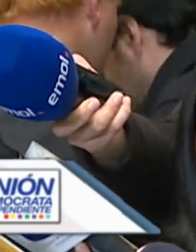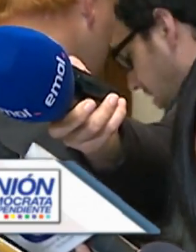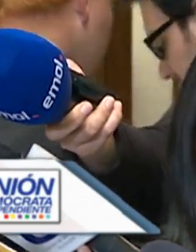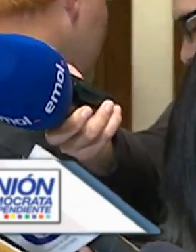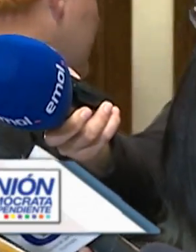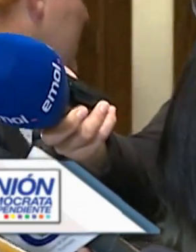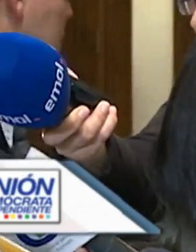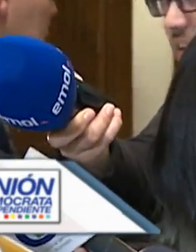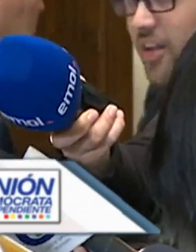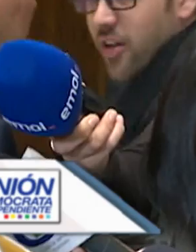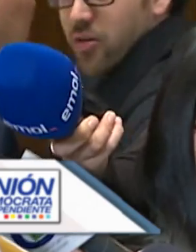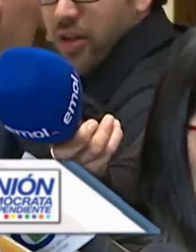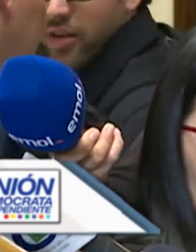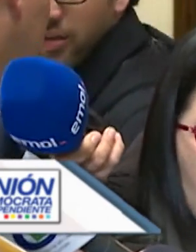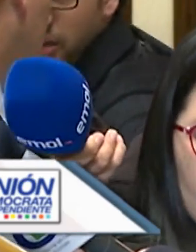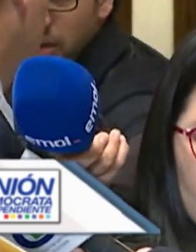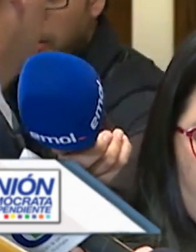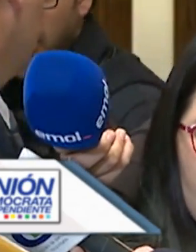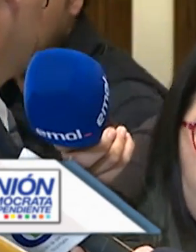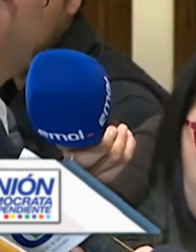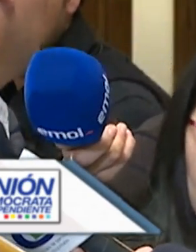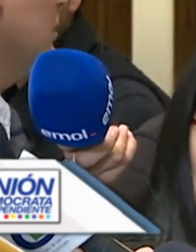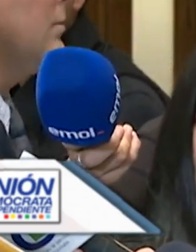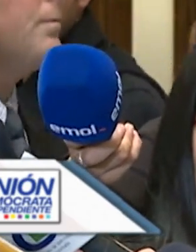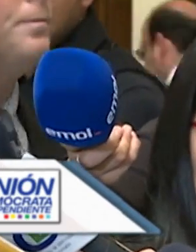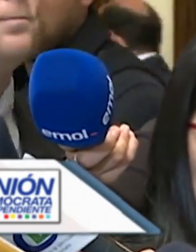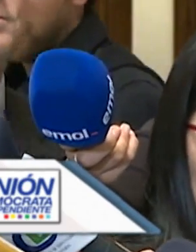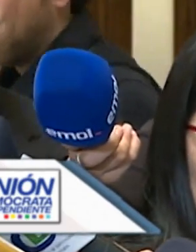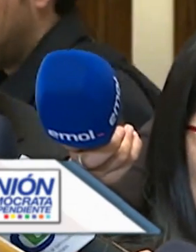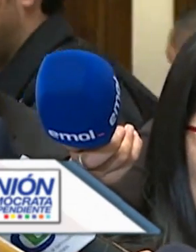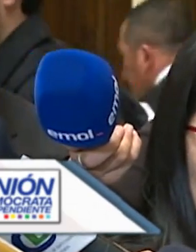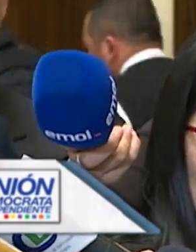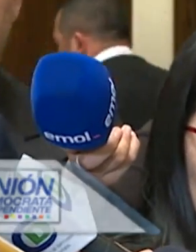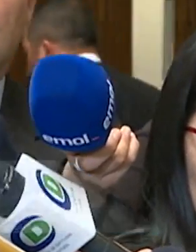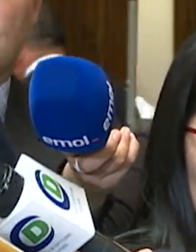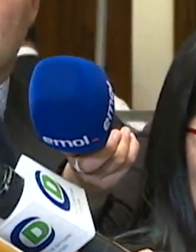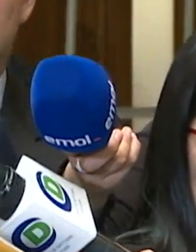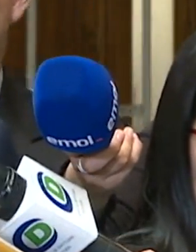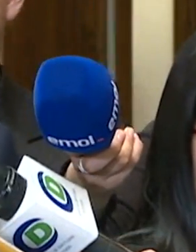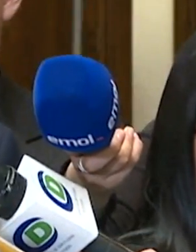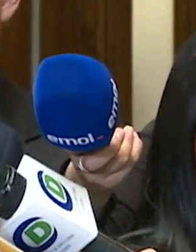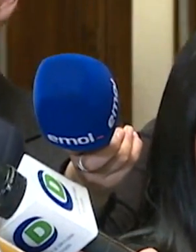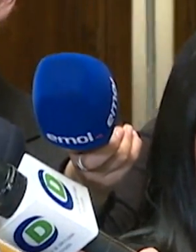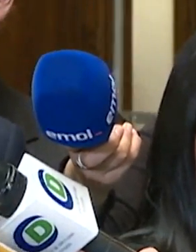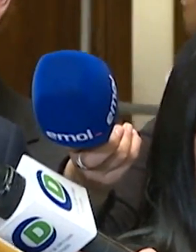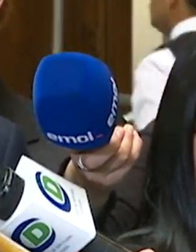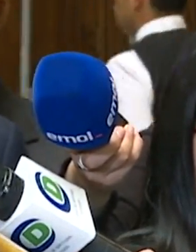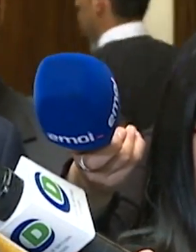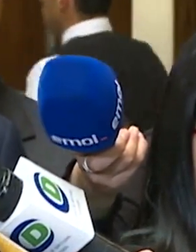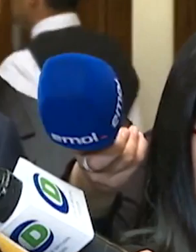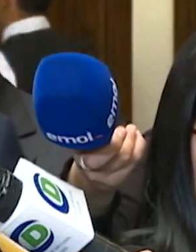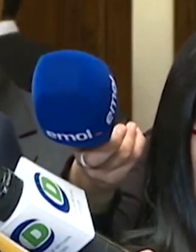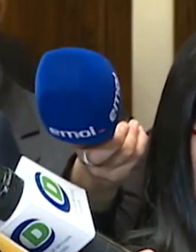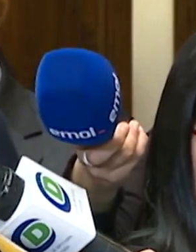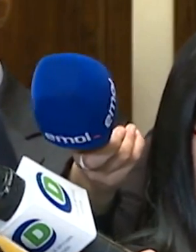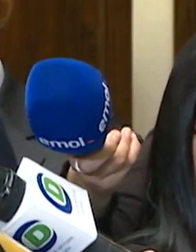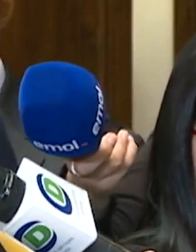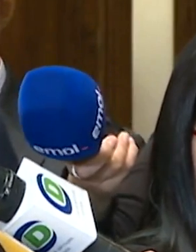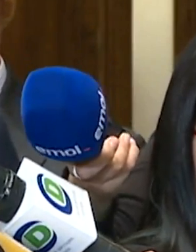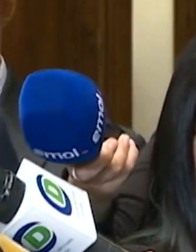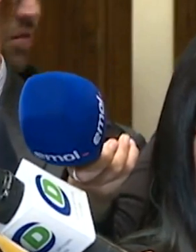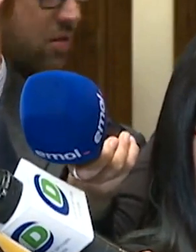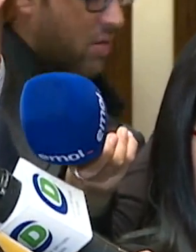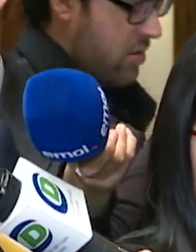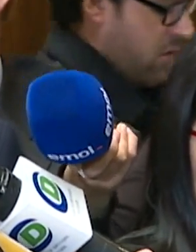sin que dependa de ellos cuánto tiempo van a estar eso también se establece que tenga que ser gratuito y el argumento de alguno de que querían establecer